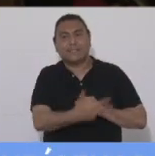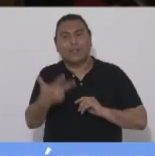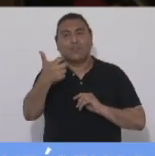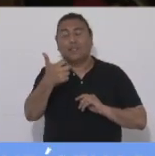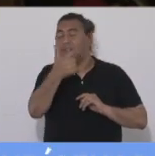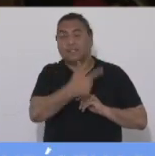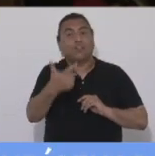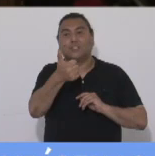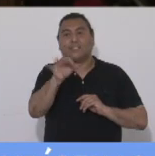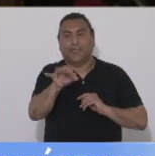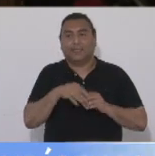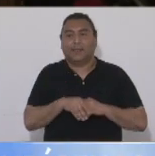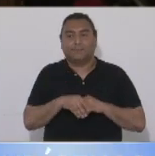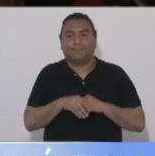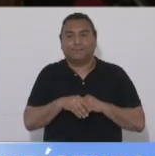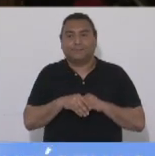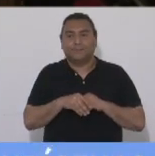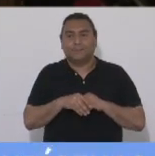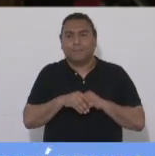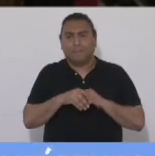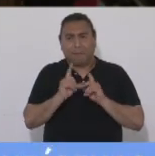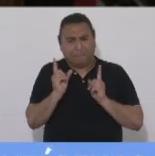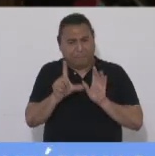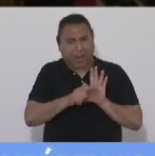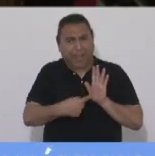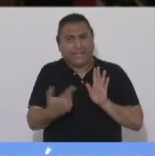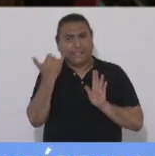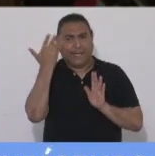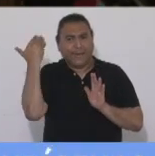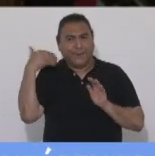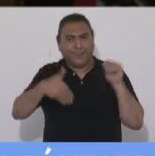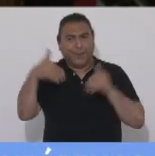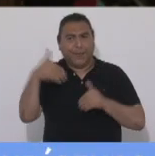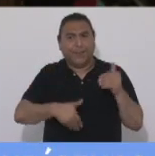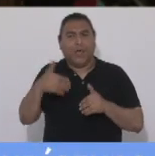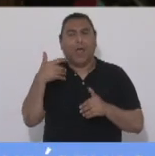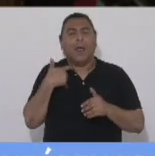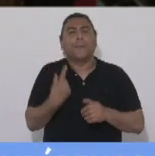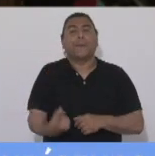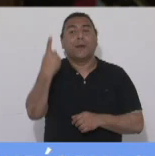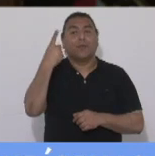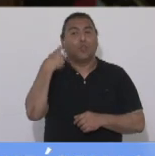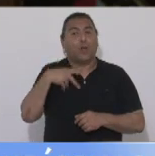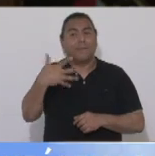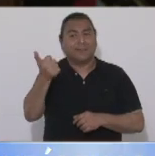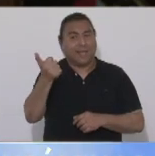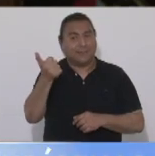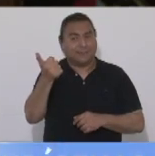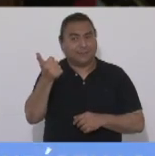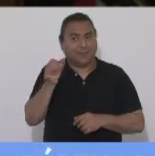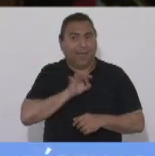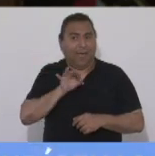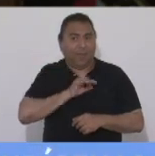26.160, la que fue votada por primera vez en el año 2006 como una